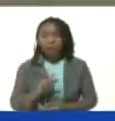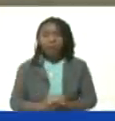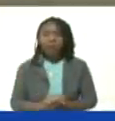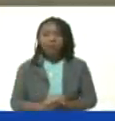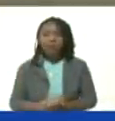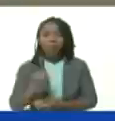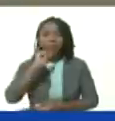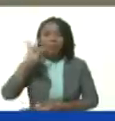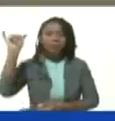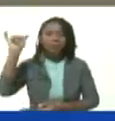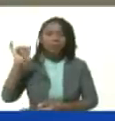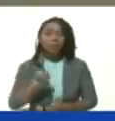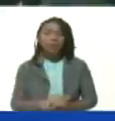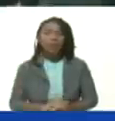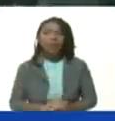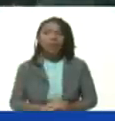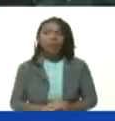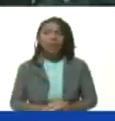denunciando